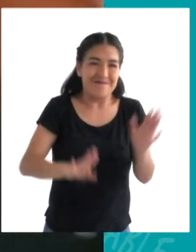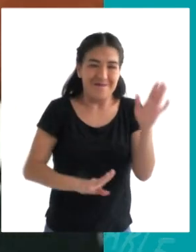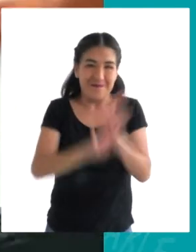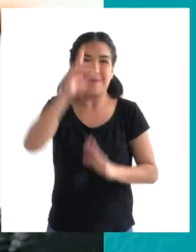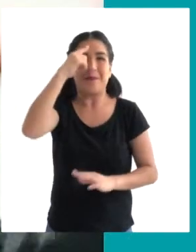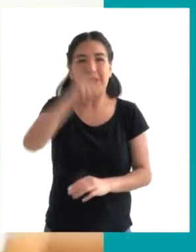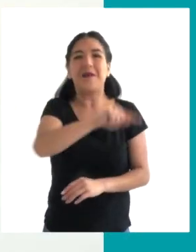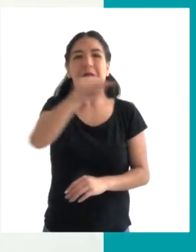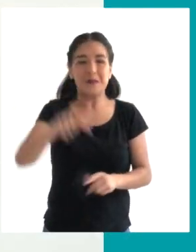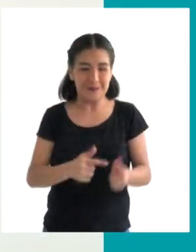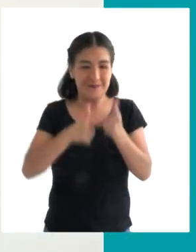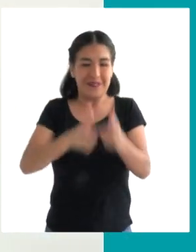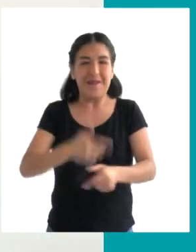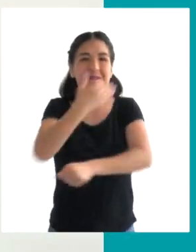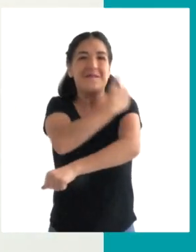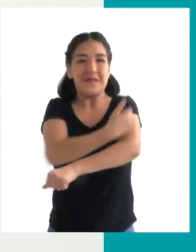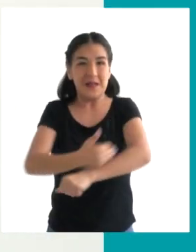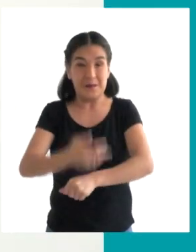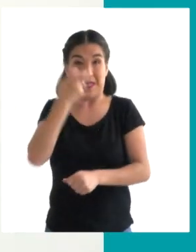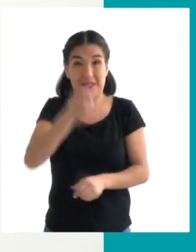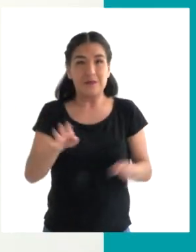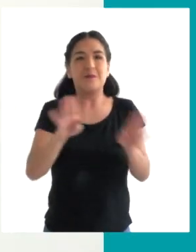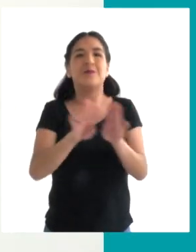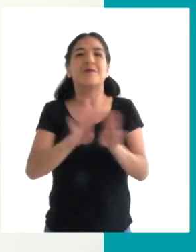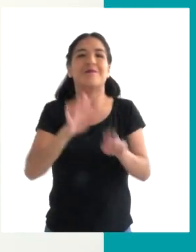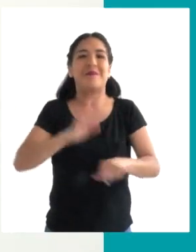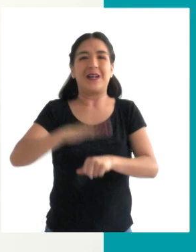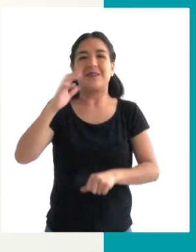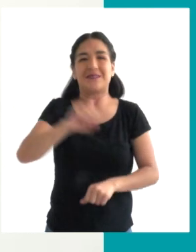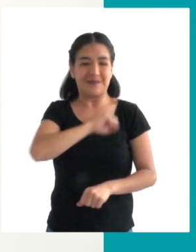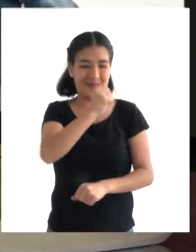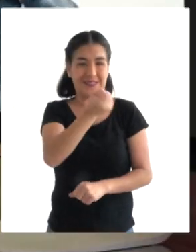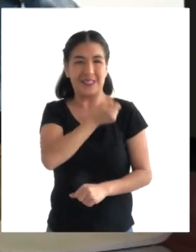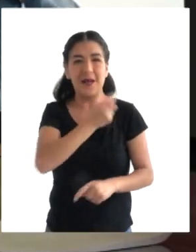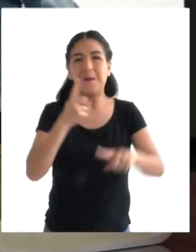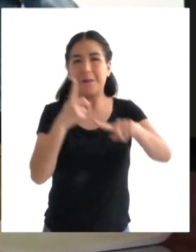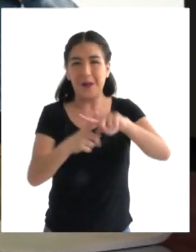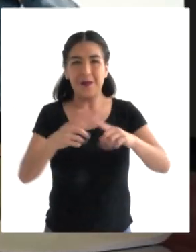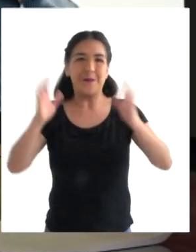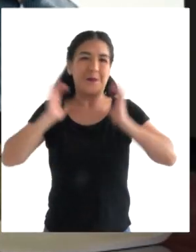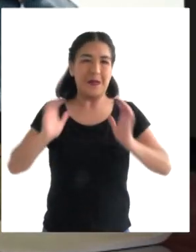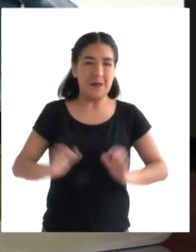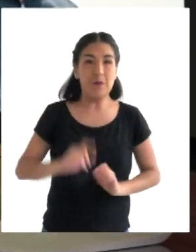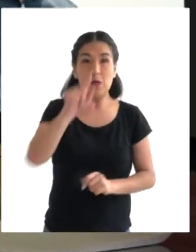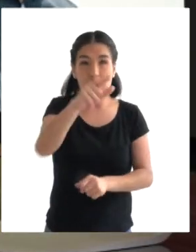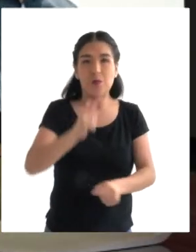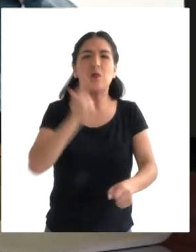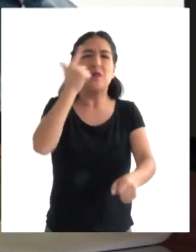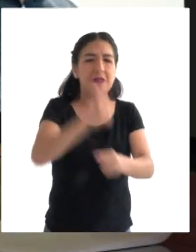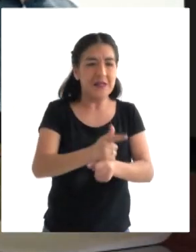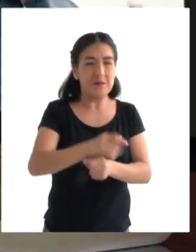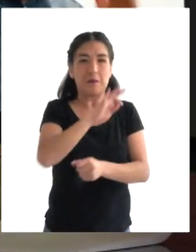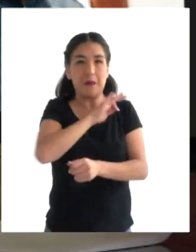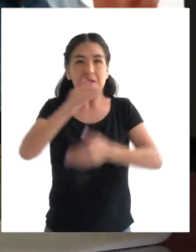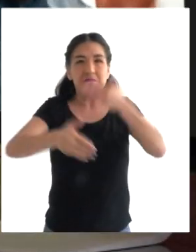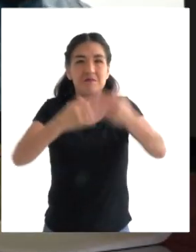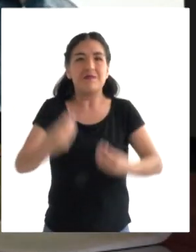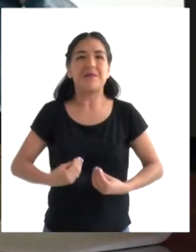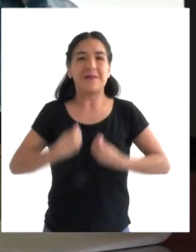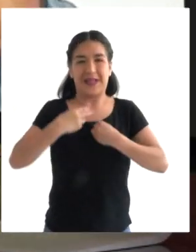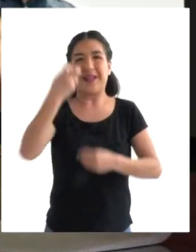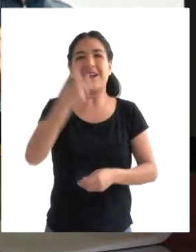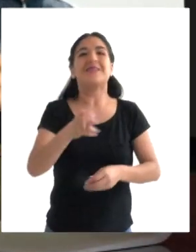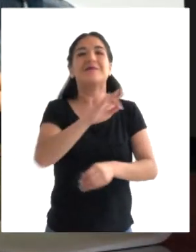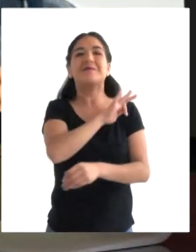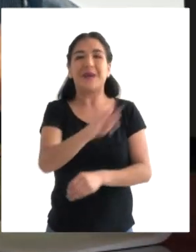sobrevivir a ti y a tu familia, entonces eso se asocian a emociones positivas. Cuando tú te das cuenta que eso te va a ayudar a sobrevivir, entonces búscalo y